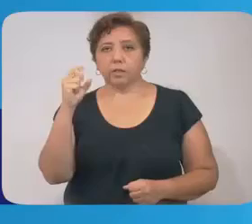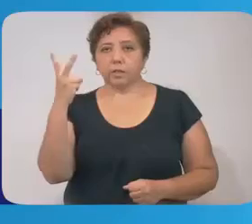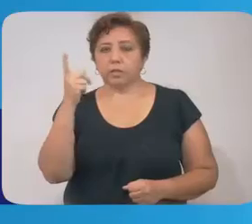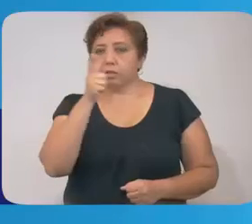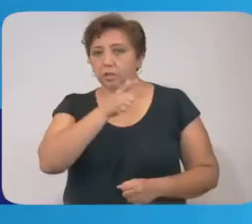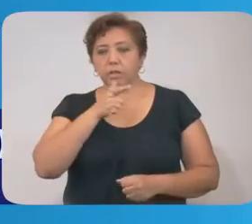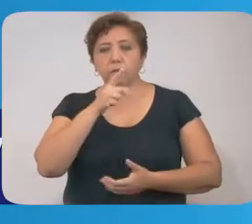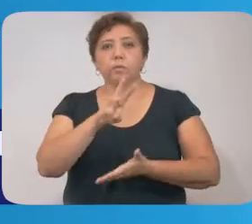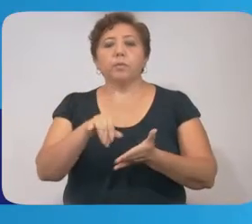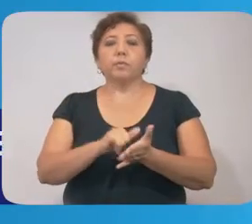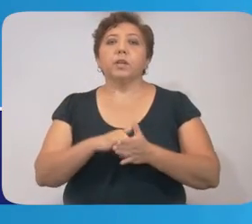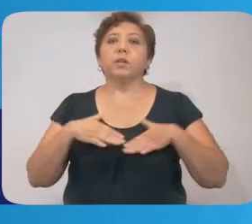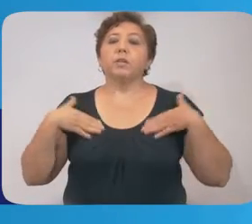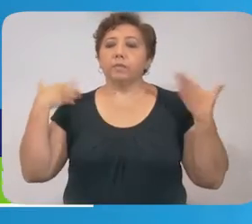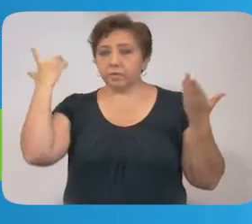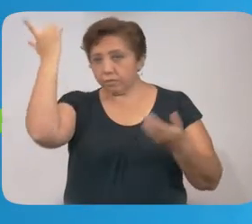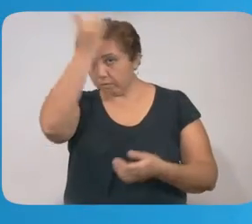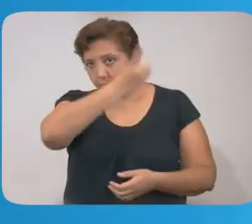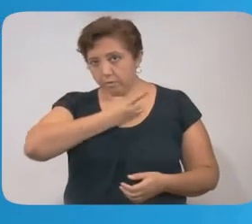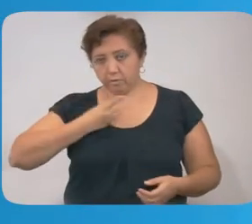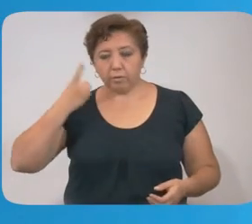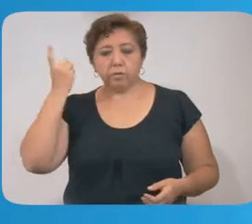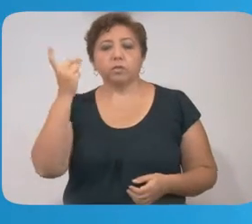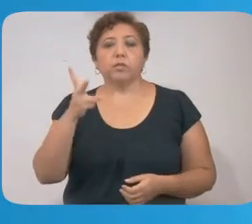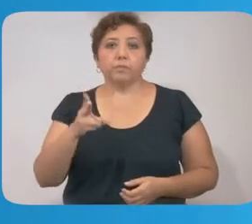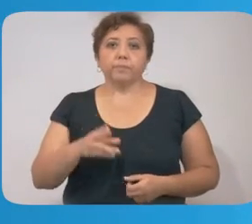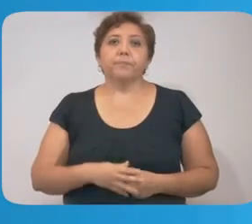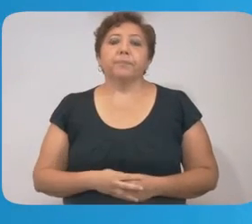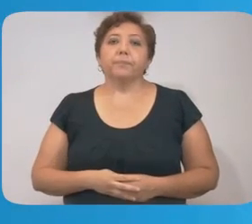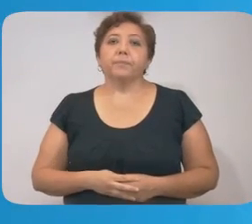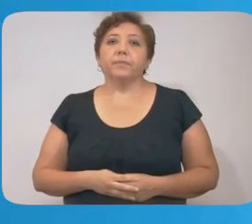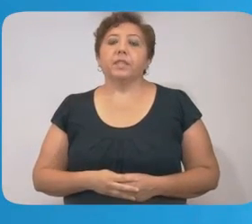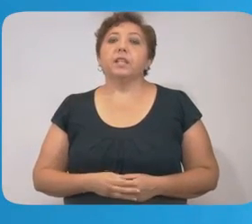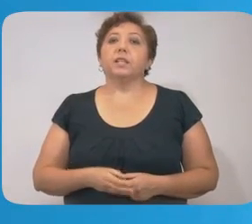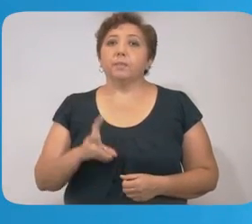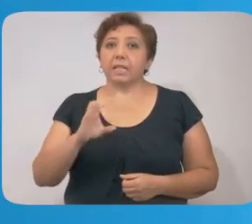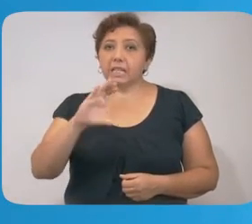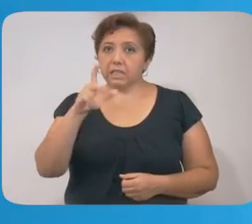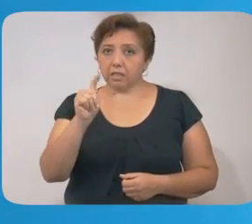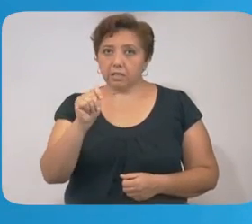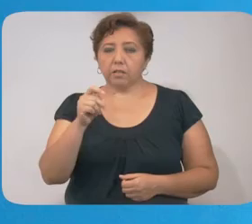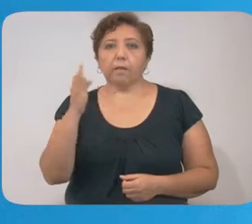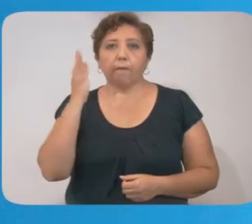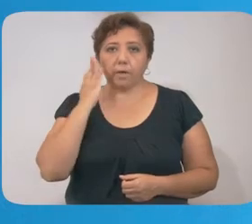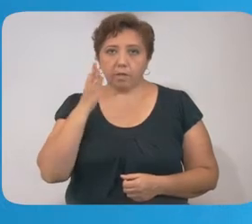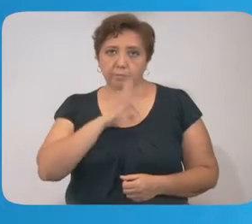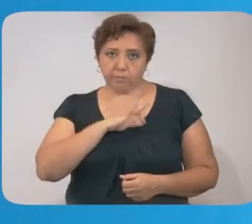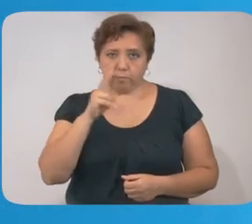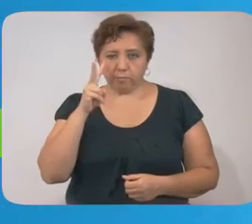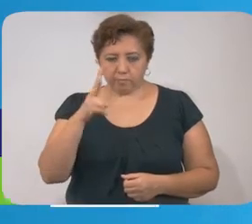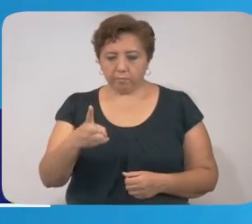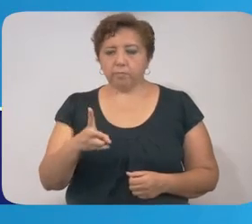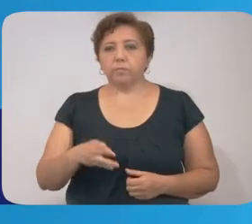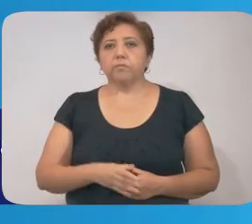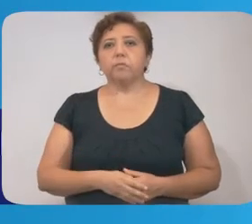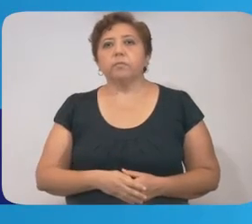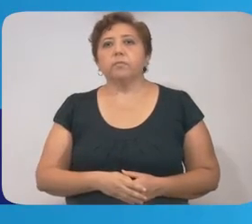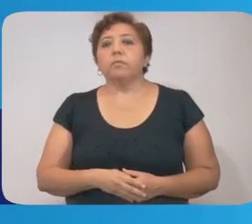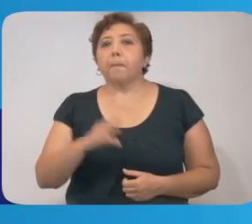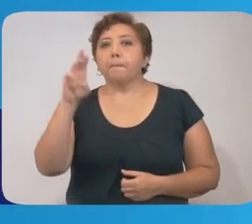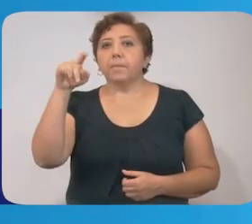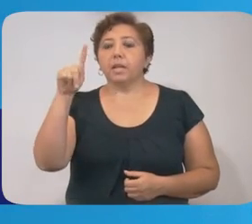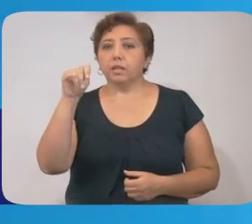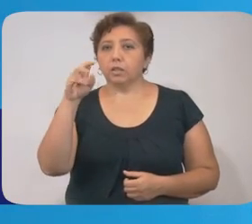9991-406622 en lengua maya ofrece un diagnóstico automatizado. El chat de la salud vía la red social de Facebook. La